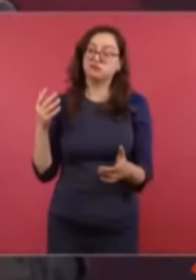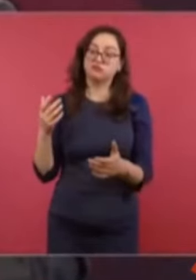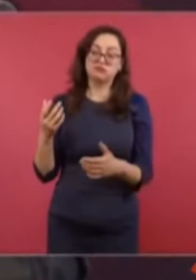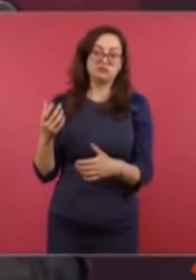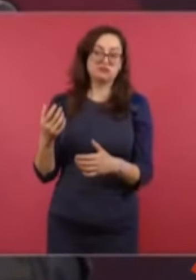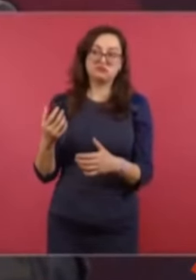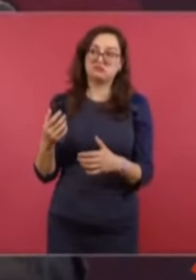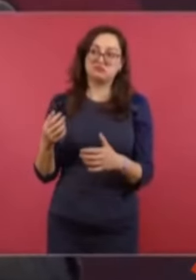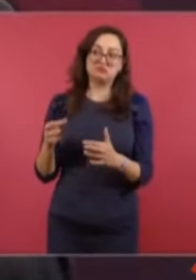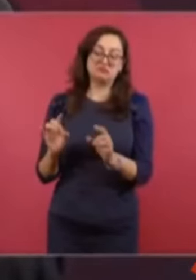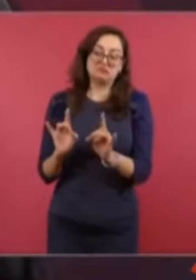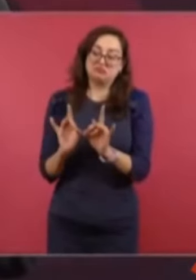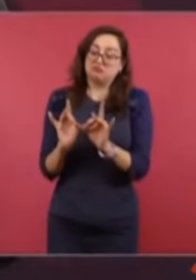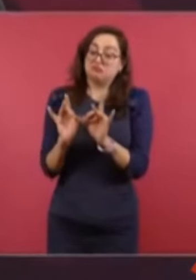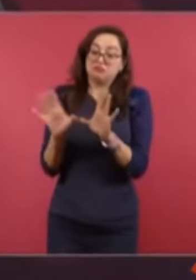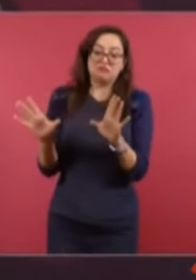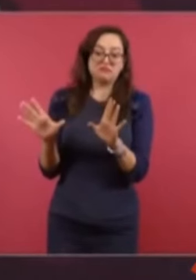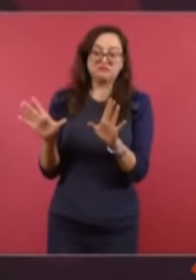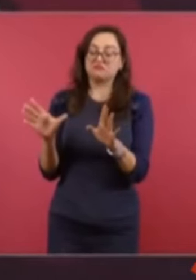y